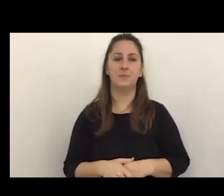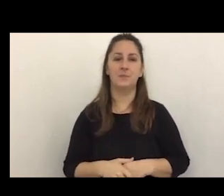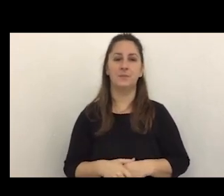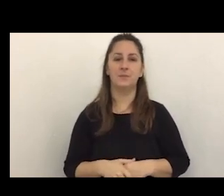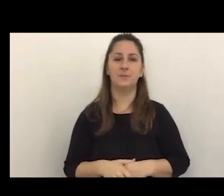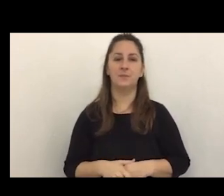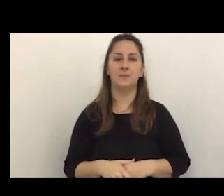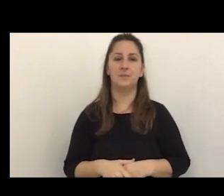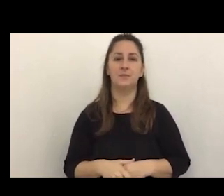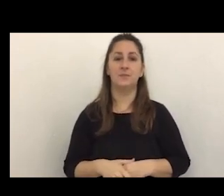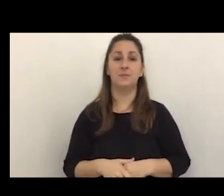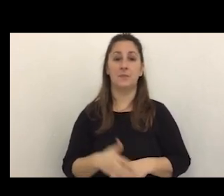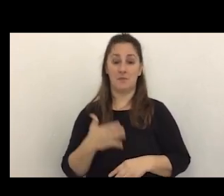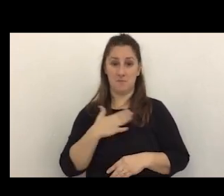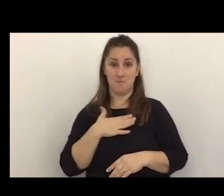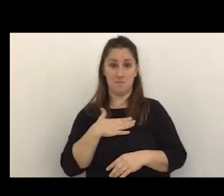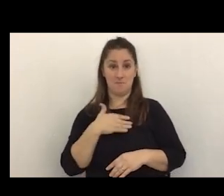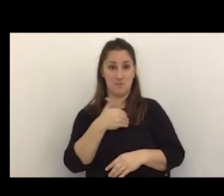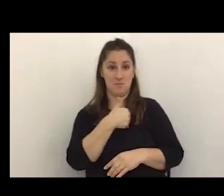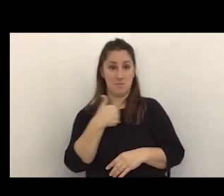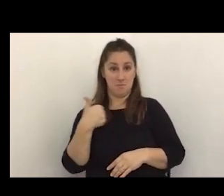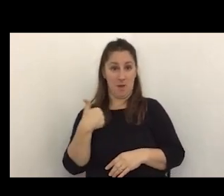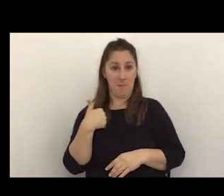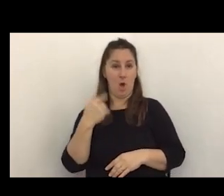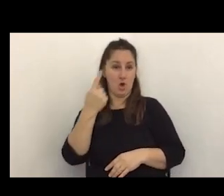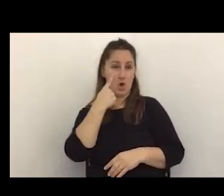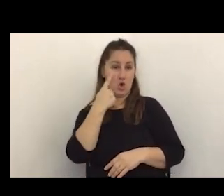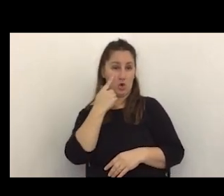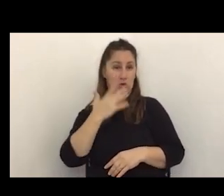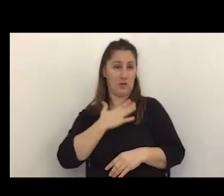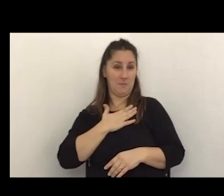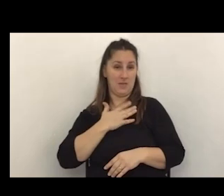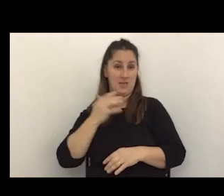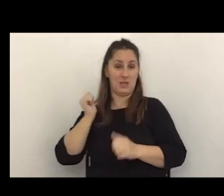Mi madre, que conoce bien la historia de mi padre,